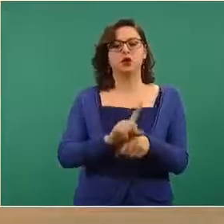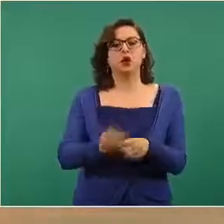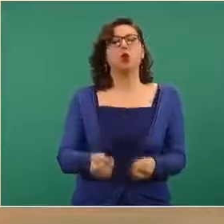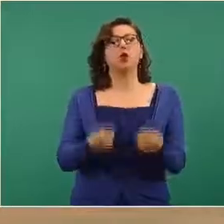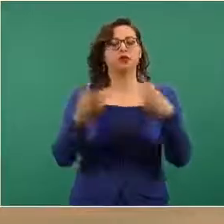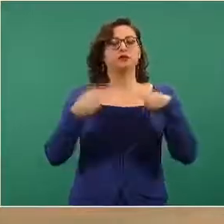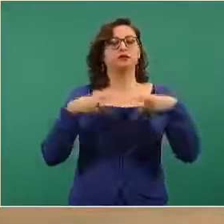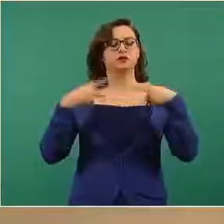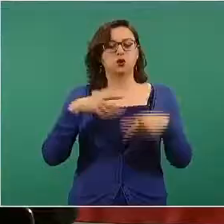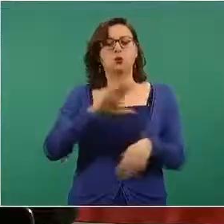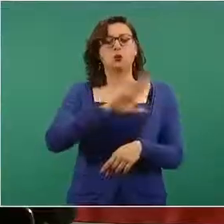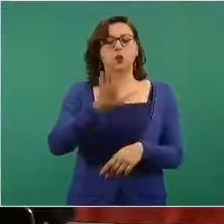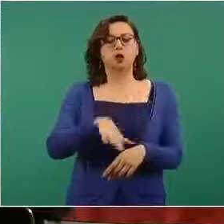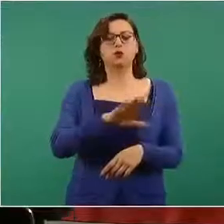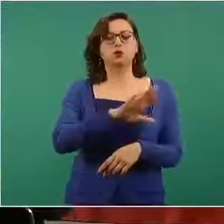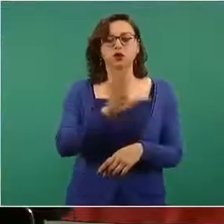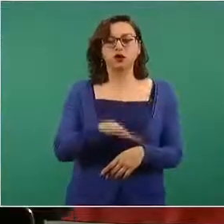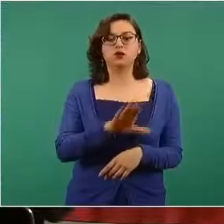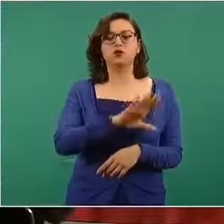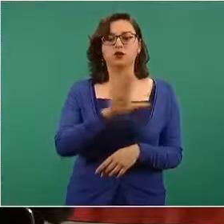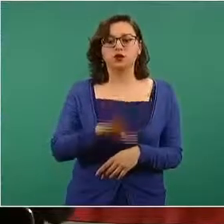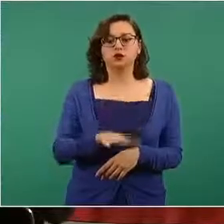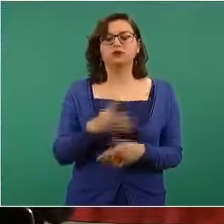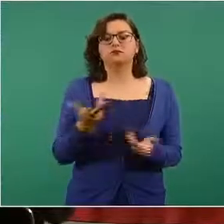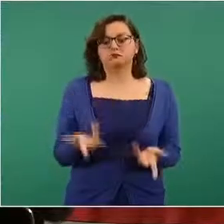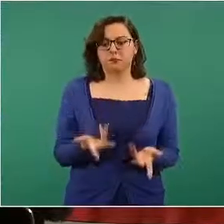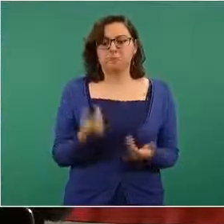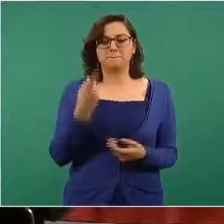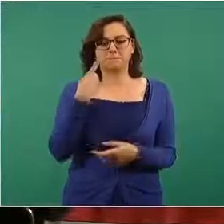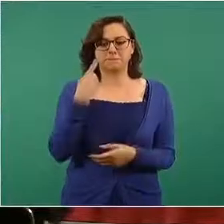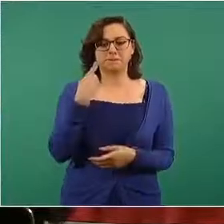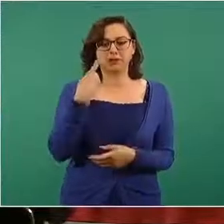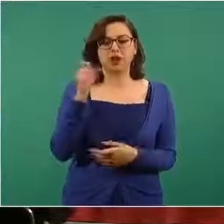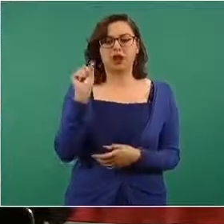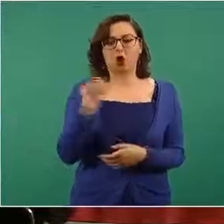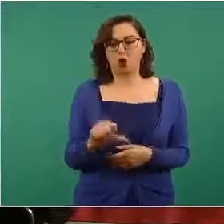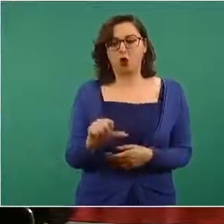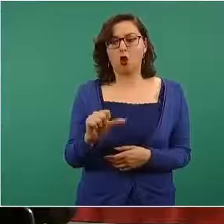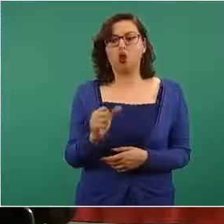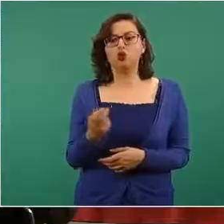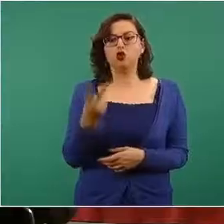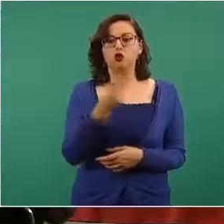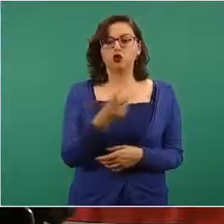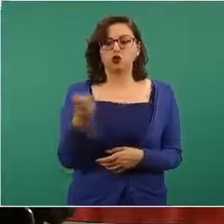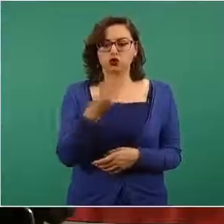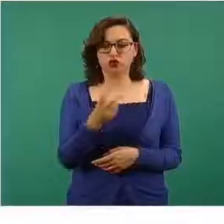y normalmente tenemos el día de hoy, reportamos